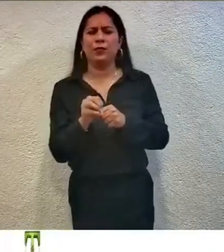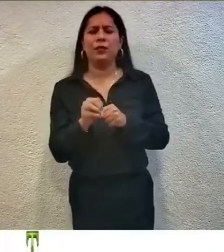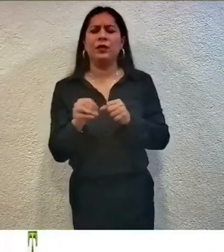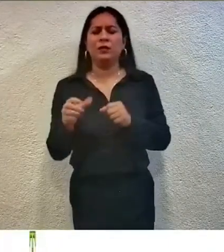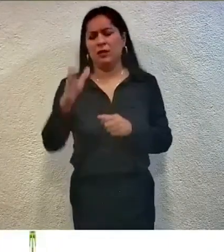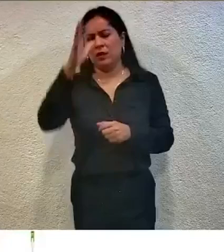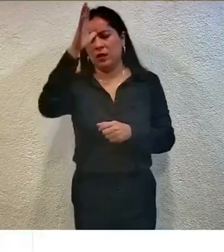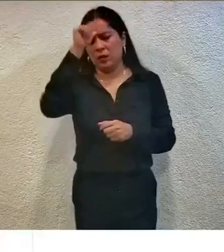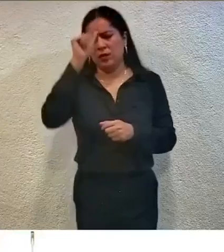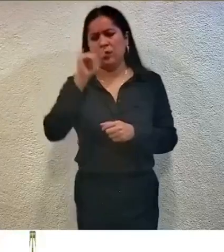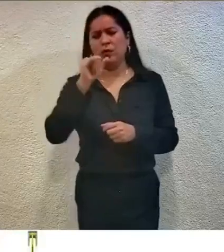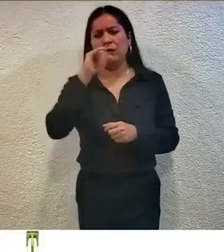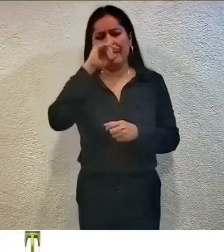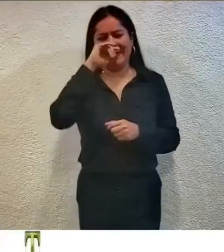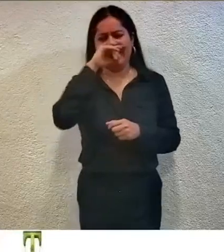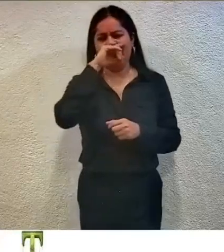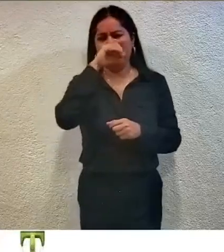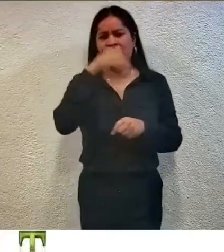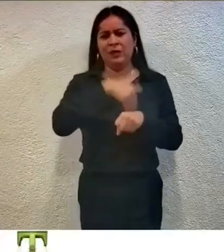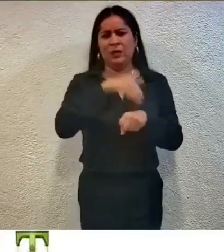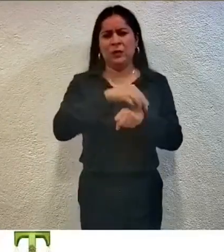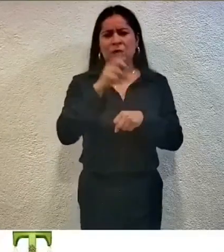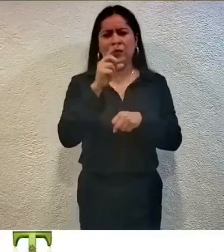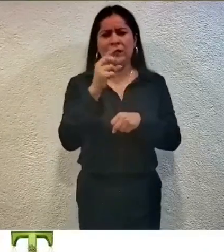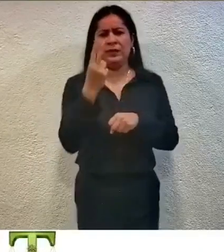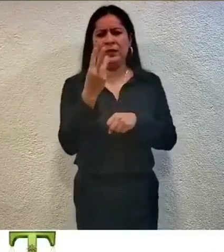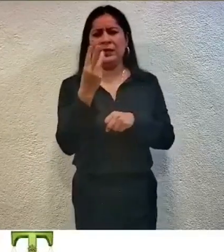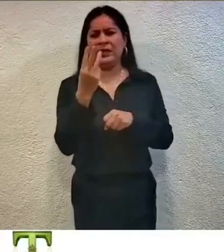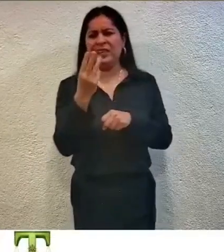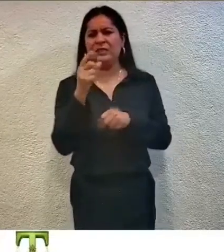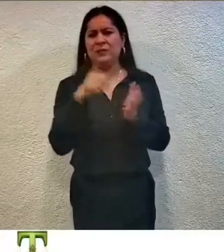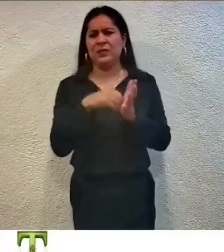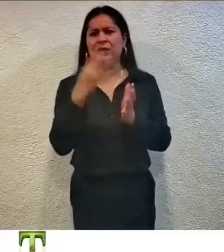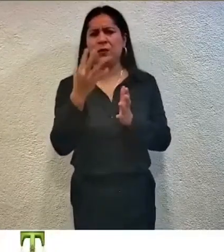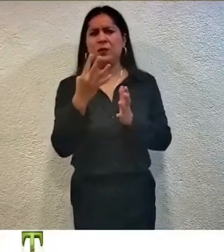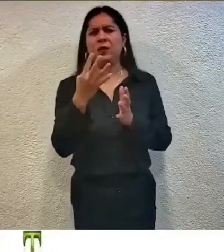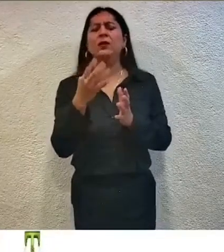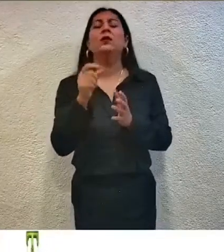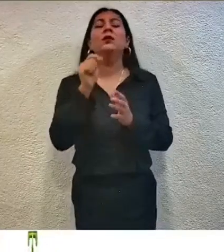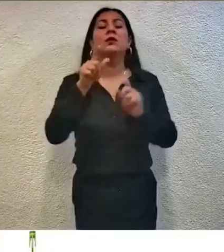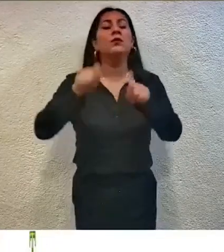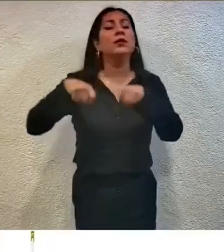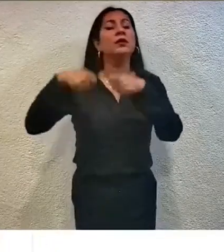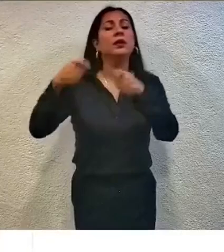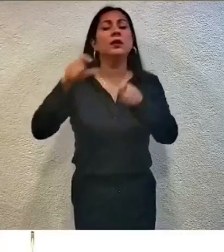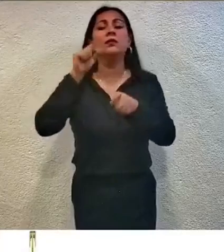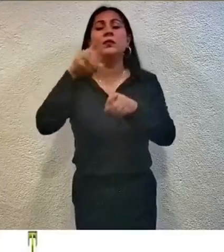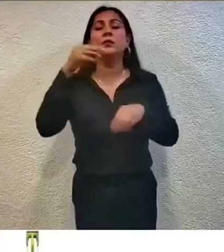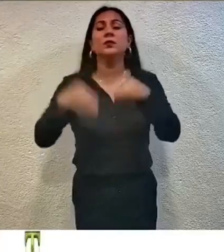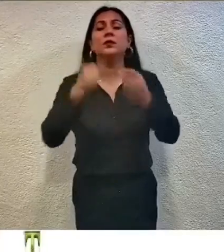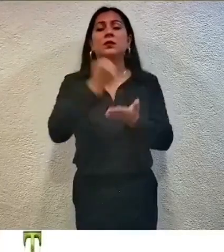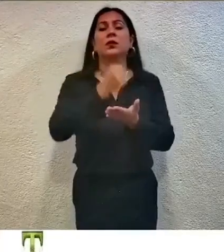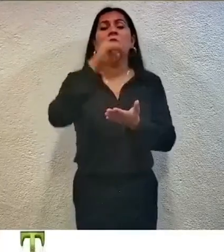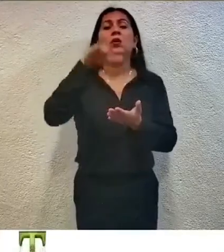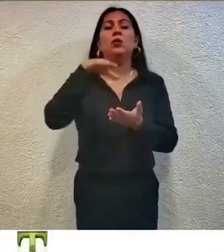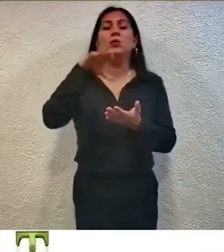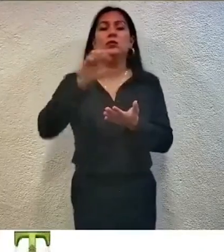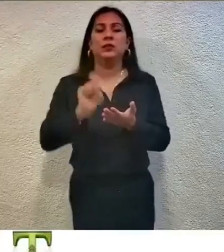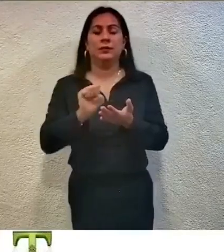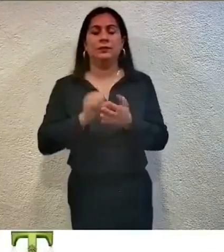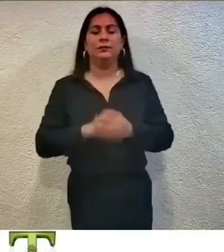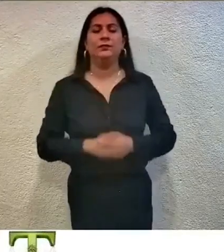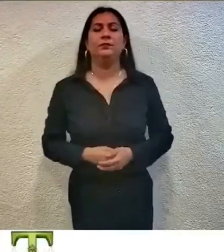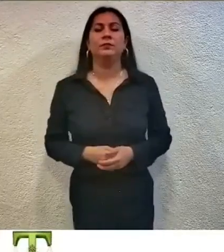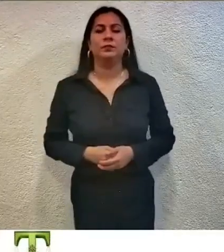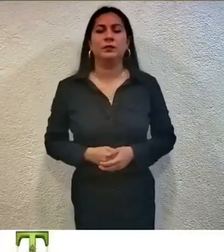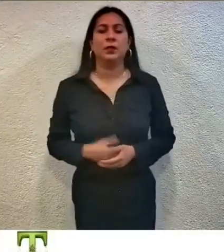convenio Instituto Electoral número 33 del 2024, que fue también turnado a la ponencia del magistrado José Inés Betancur